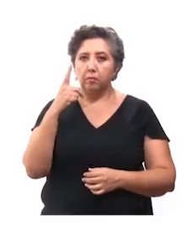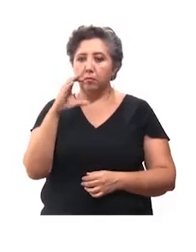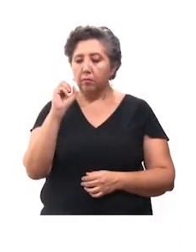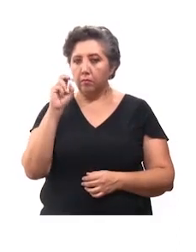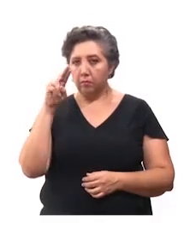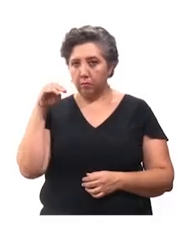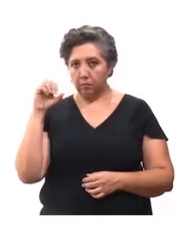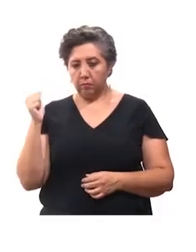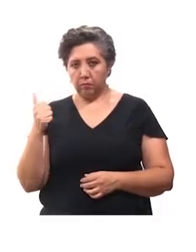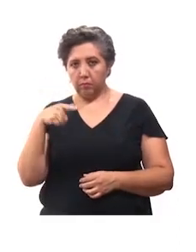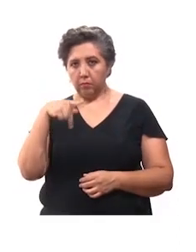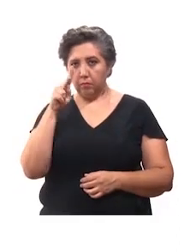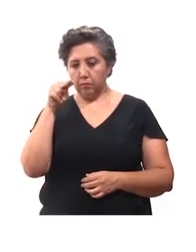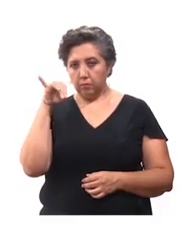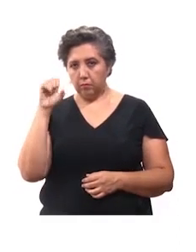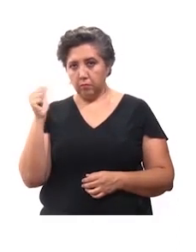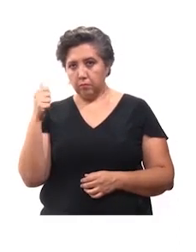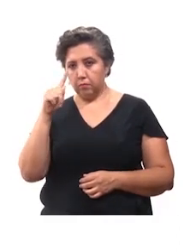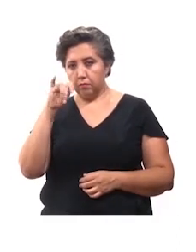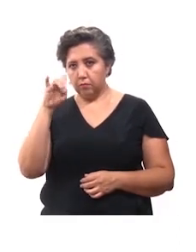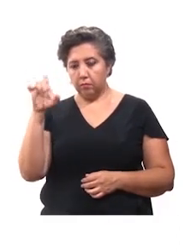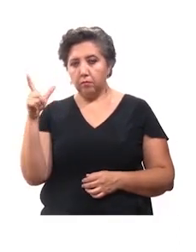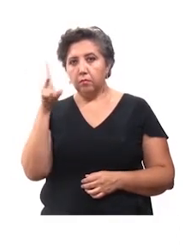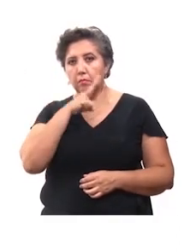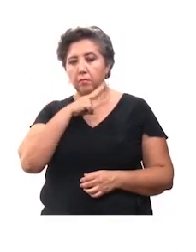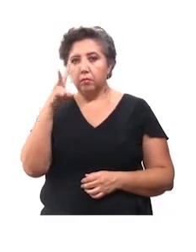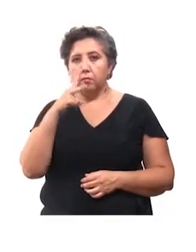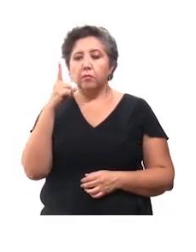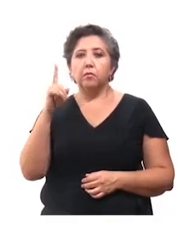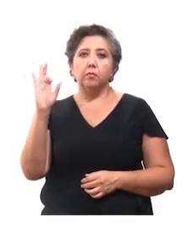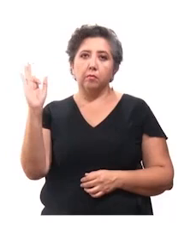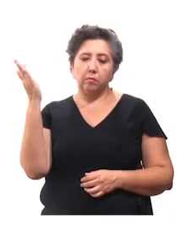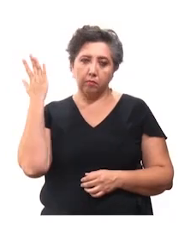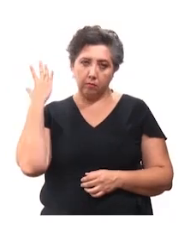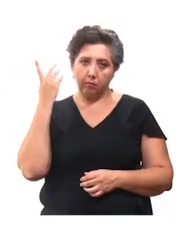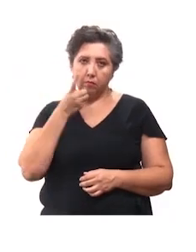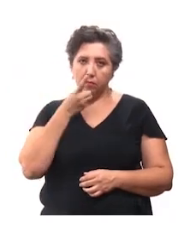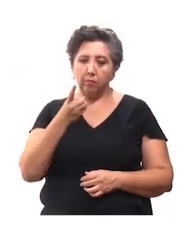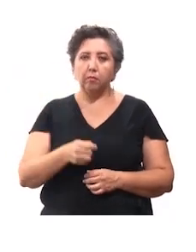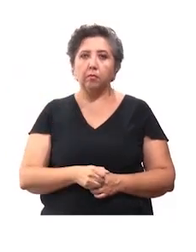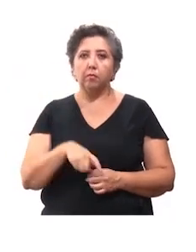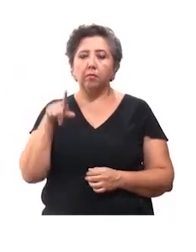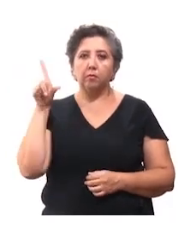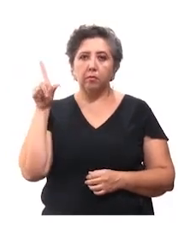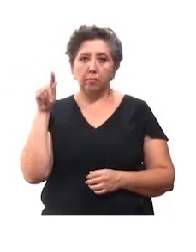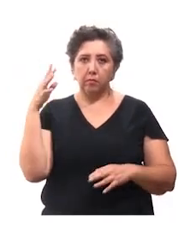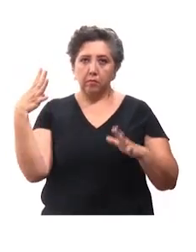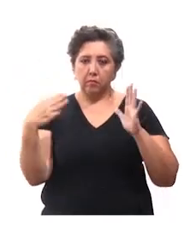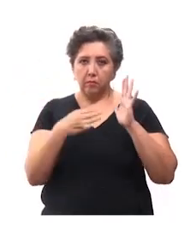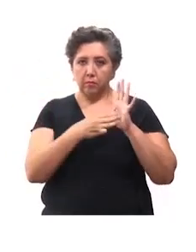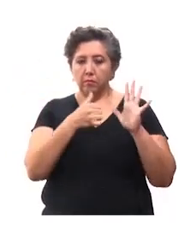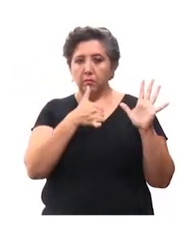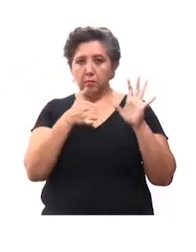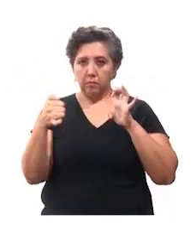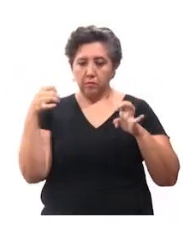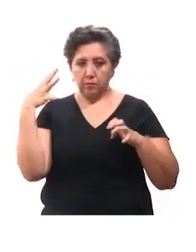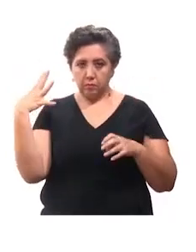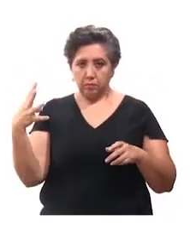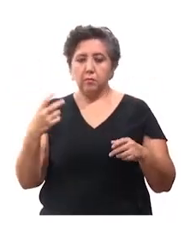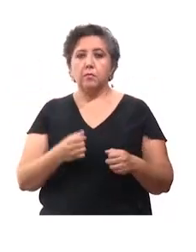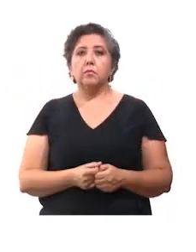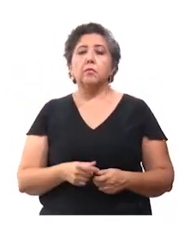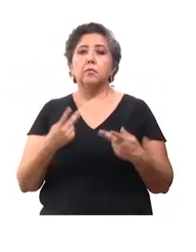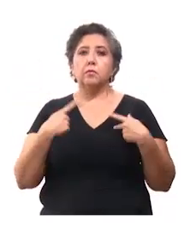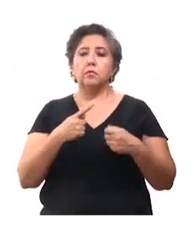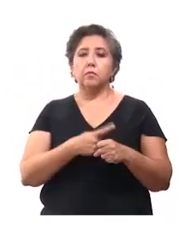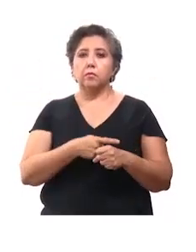en Acanqué, Canacín, Ticul y Valladolid, y 1 foráneo. De los 74.604 casos